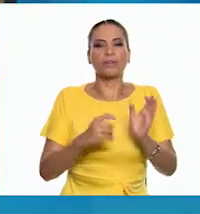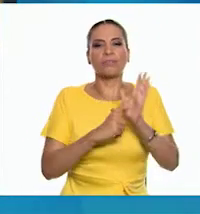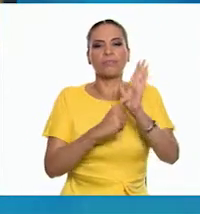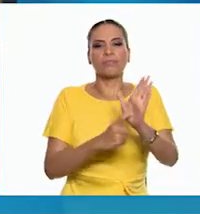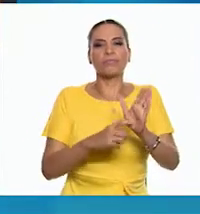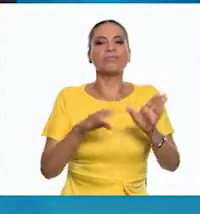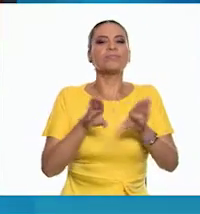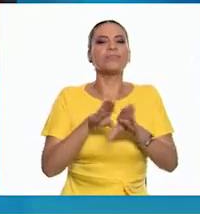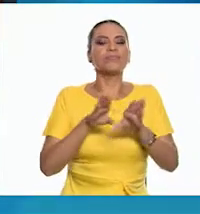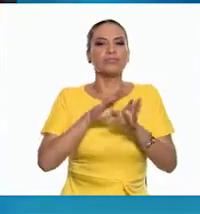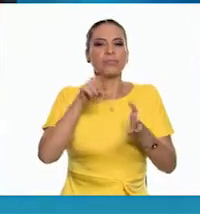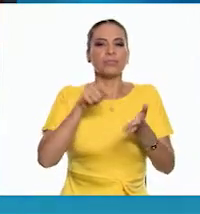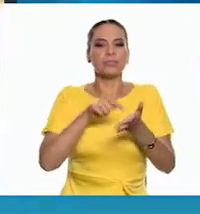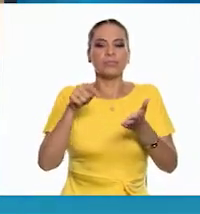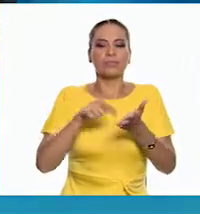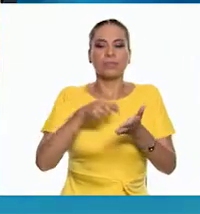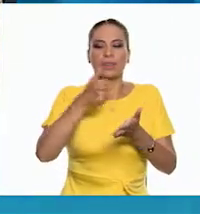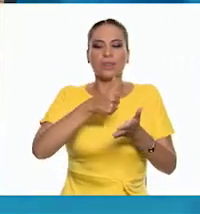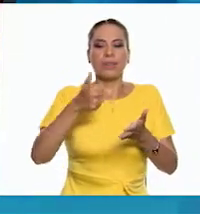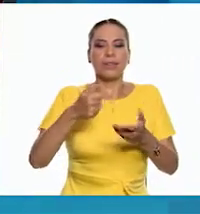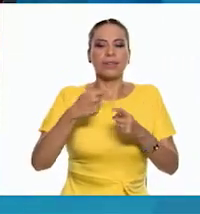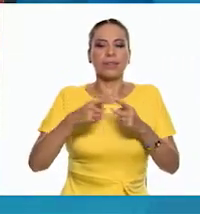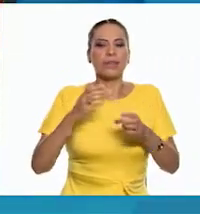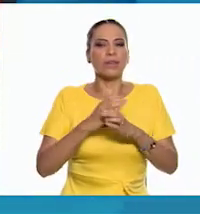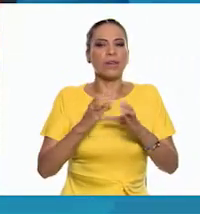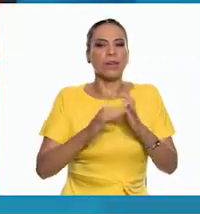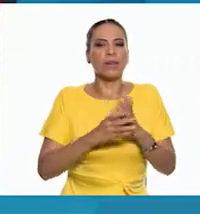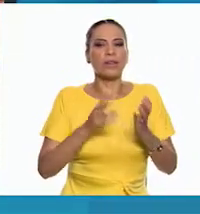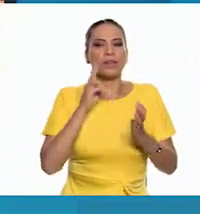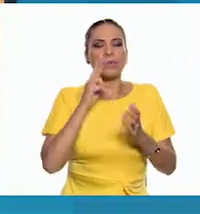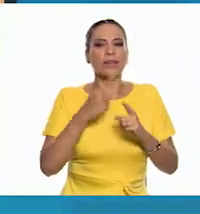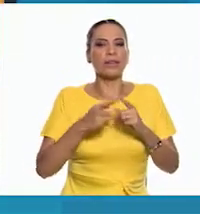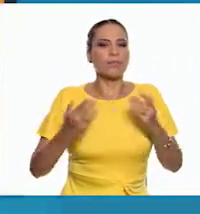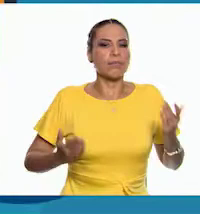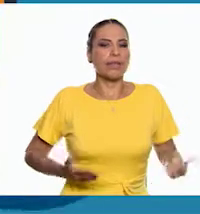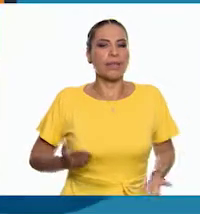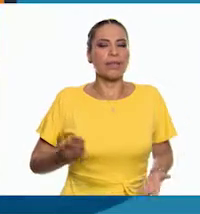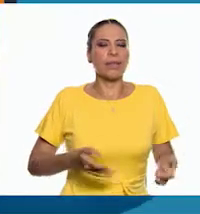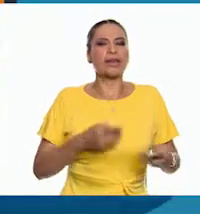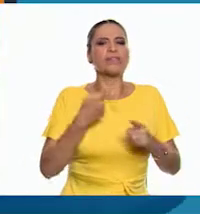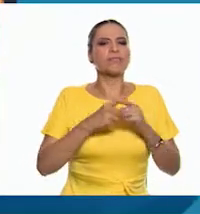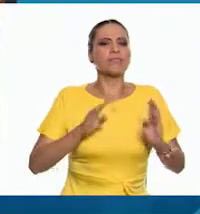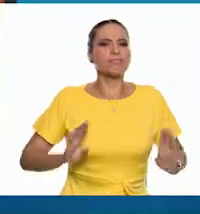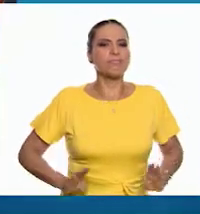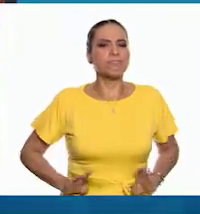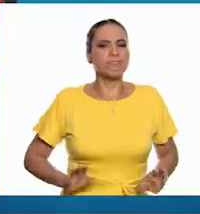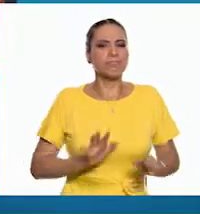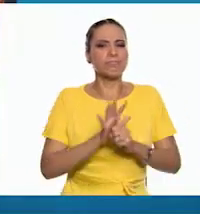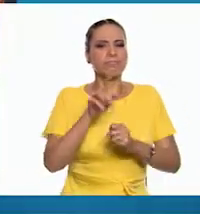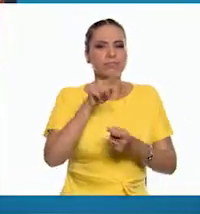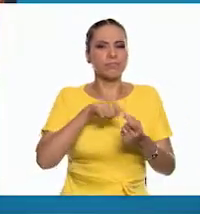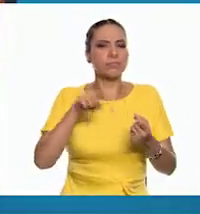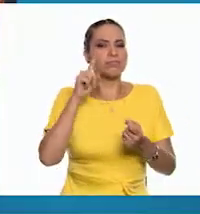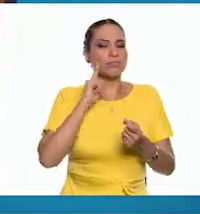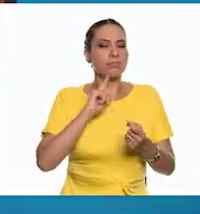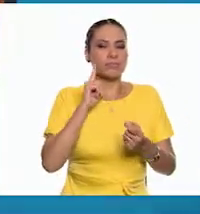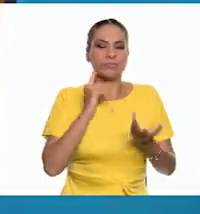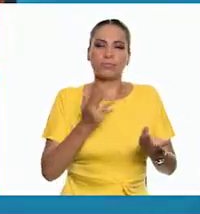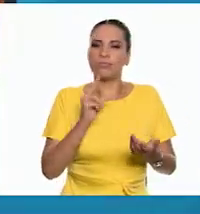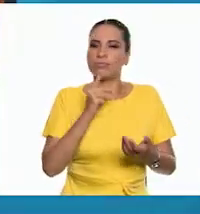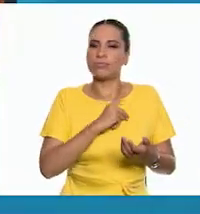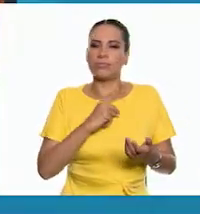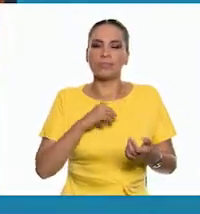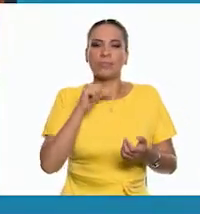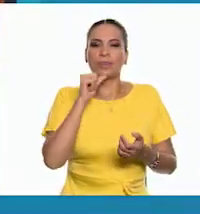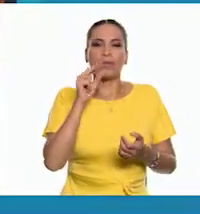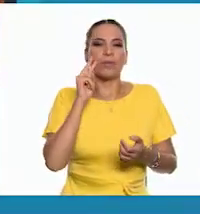y cómo en los espacios entre cada uno de los actos se deben bailar cierto tipo de bailes donde las mujeres finalmente no deben